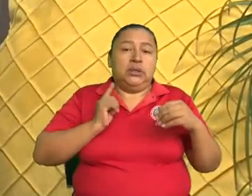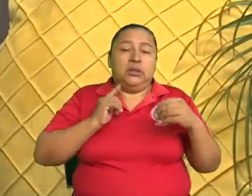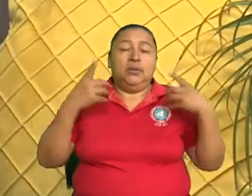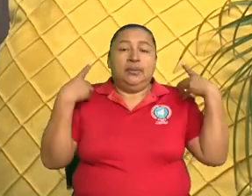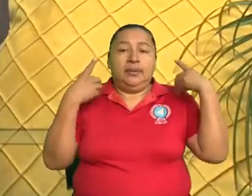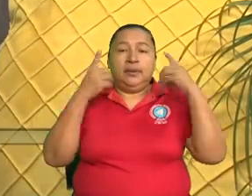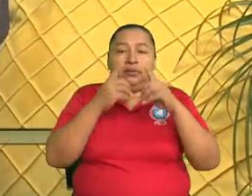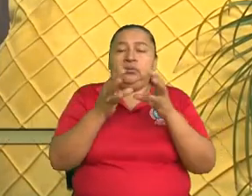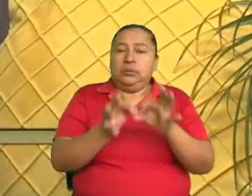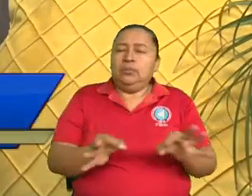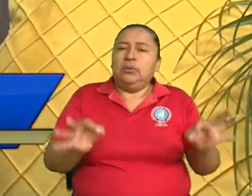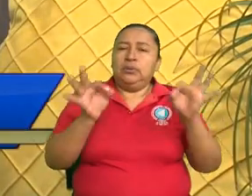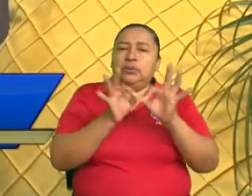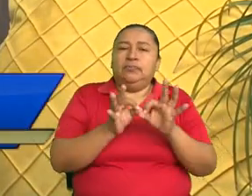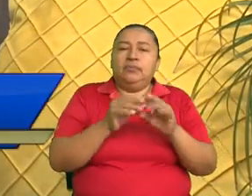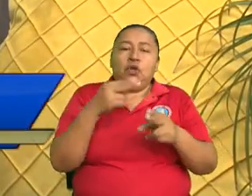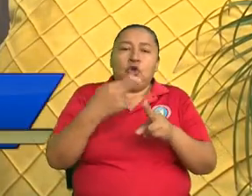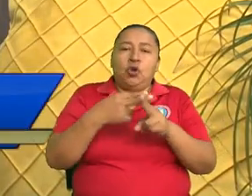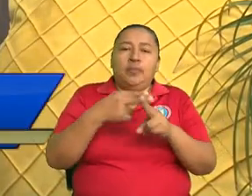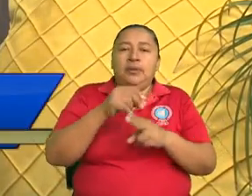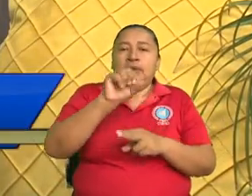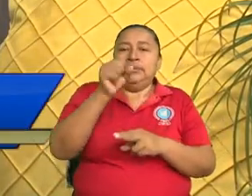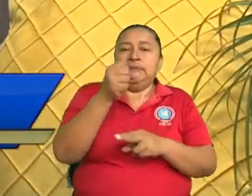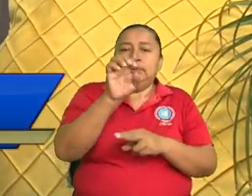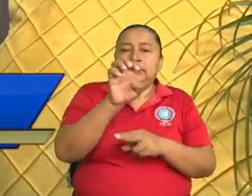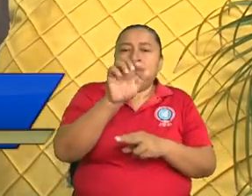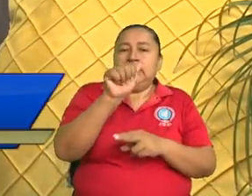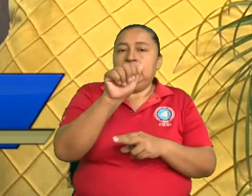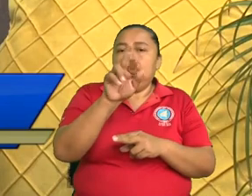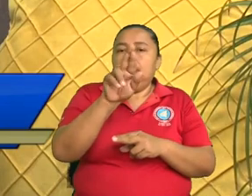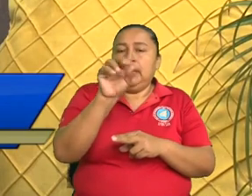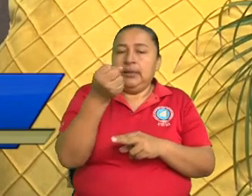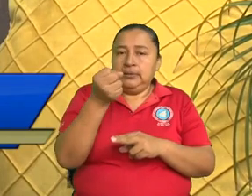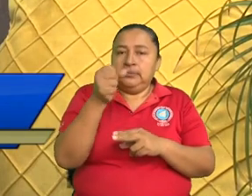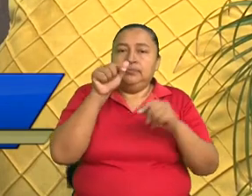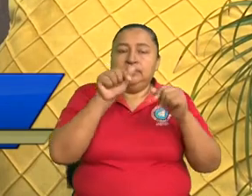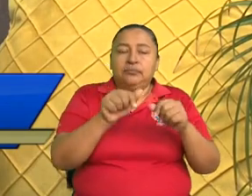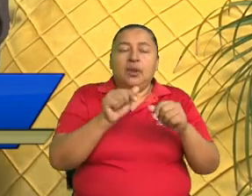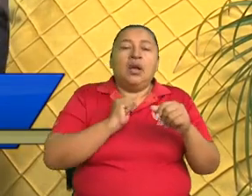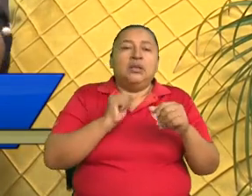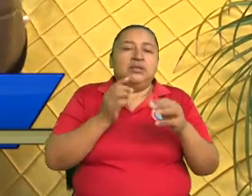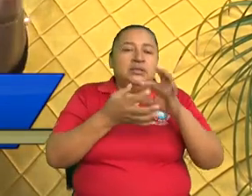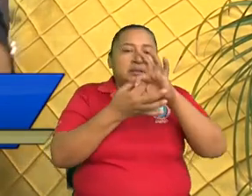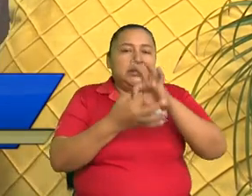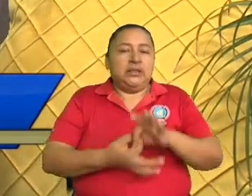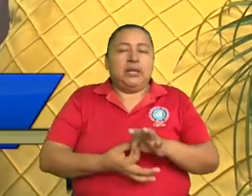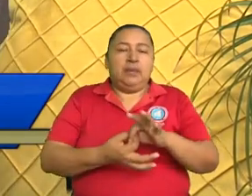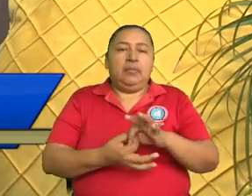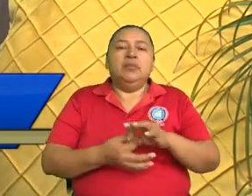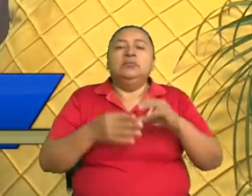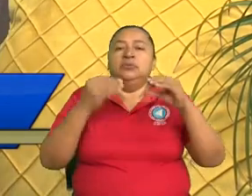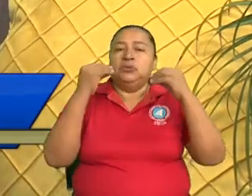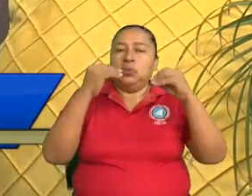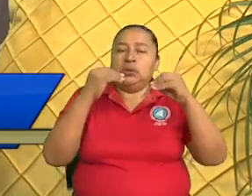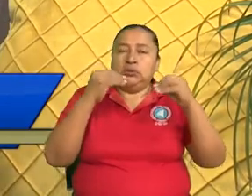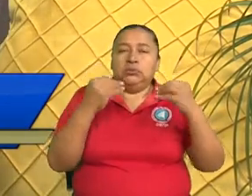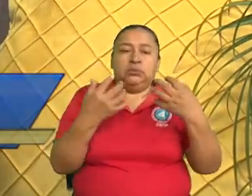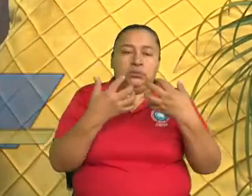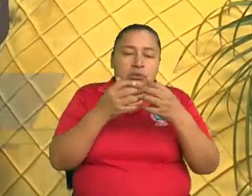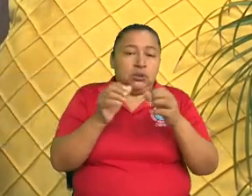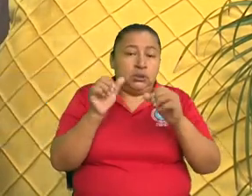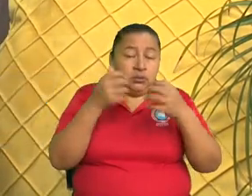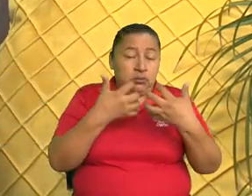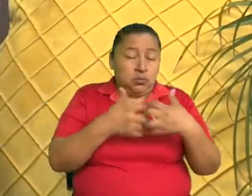muy importante. Le decimos CEAR, es el Sistema de Articulación Costa Caribe Norte y Sur, el CEAR. Ahí hay un equipo de trabajo que